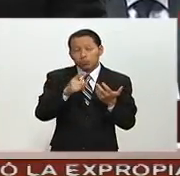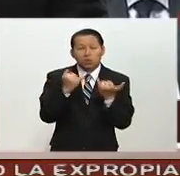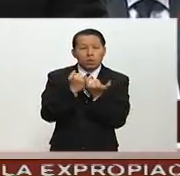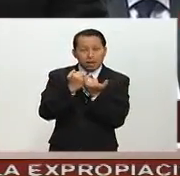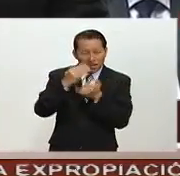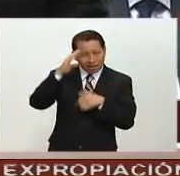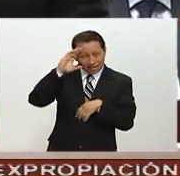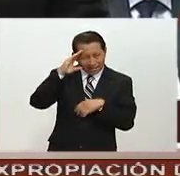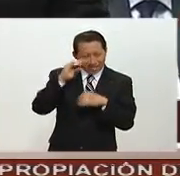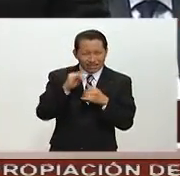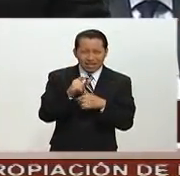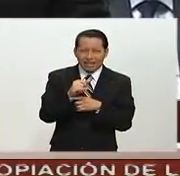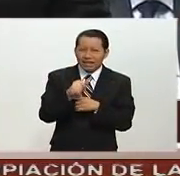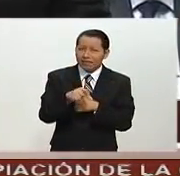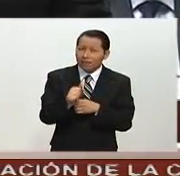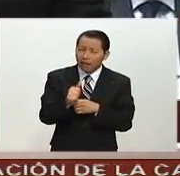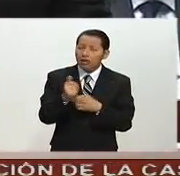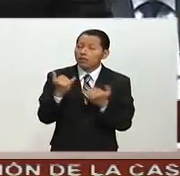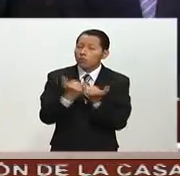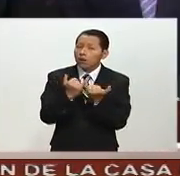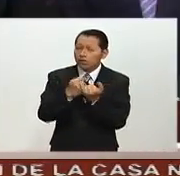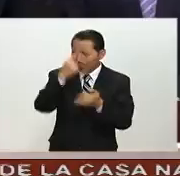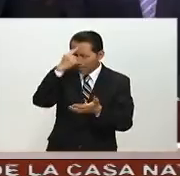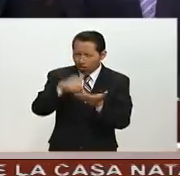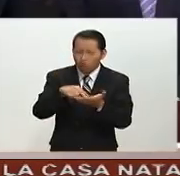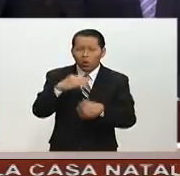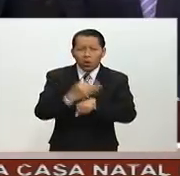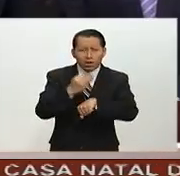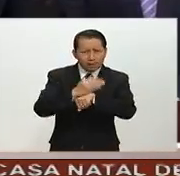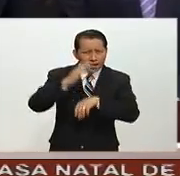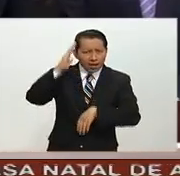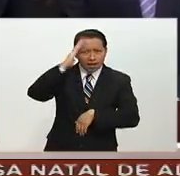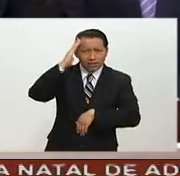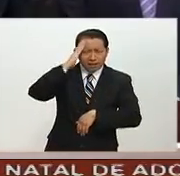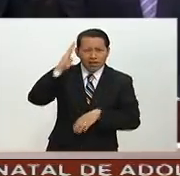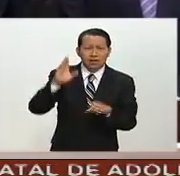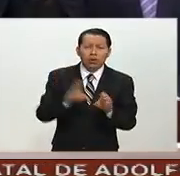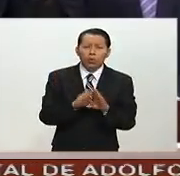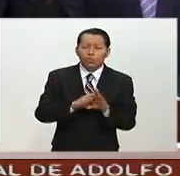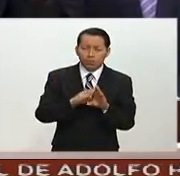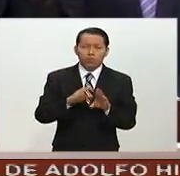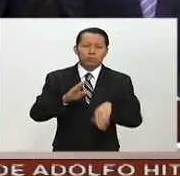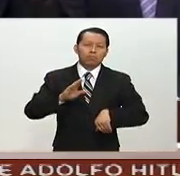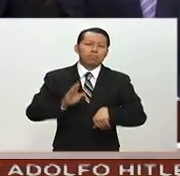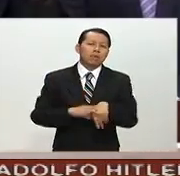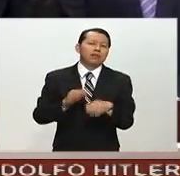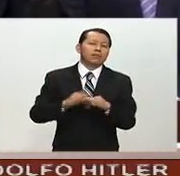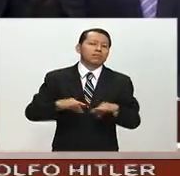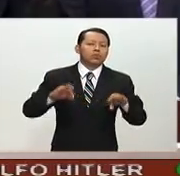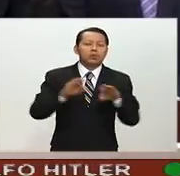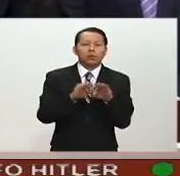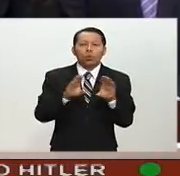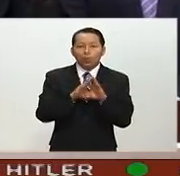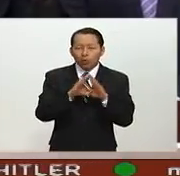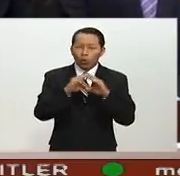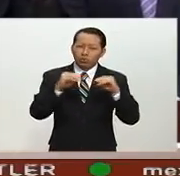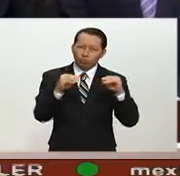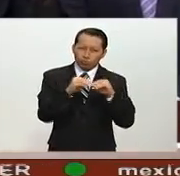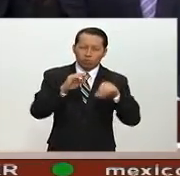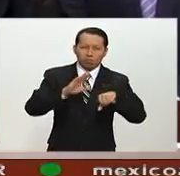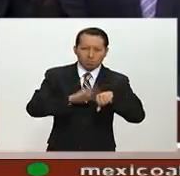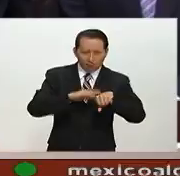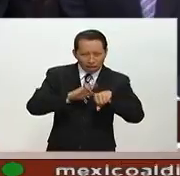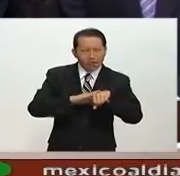Norte. Entonces, sí creo que un liderazgo en este momento más atemperado ayuda a tener una discusión más